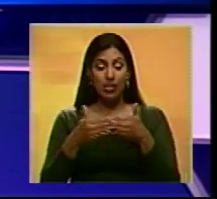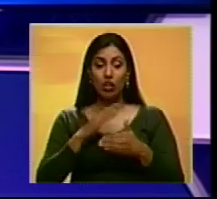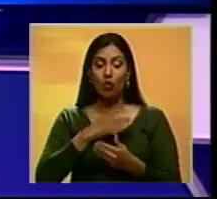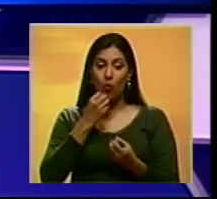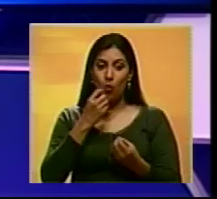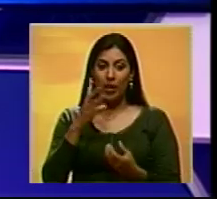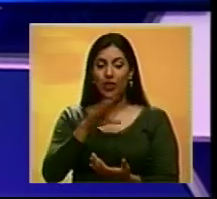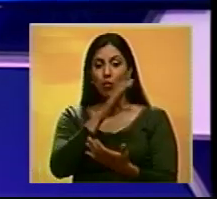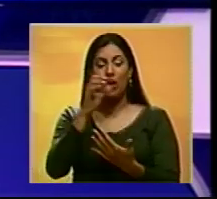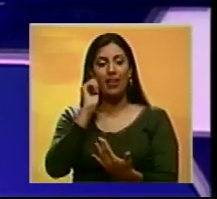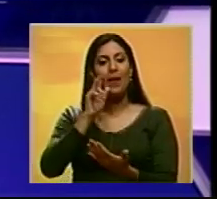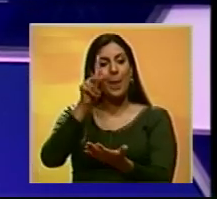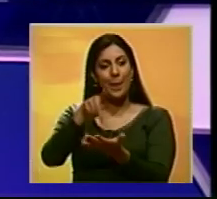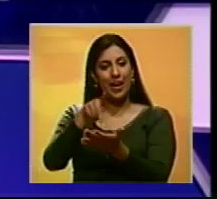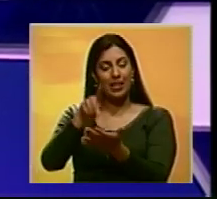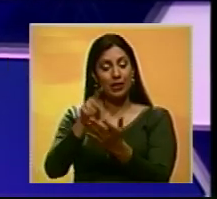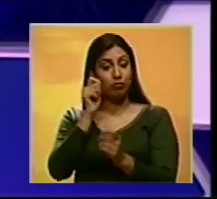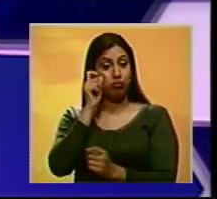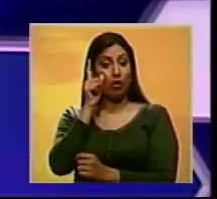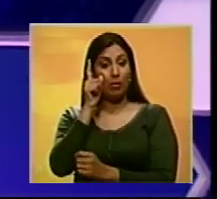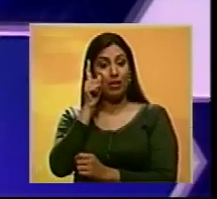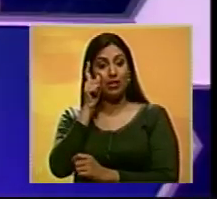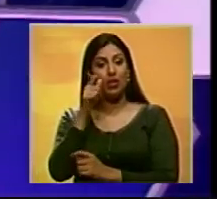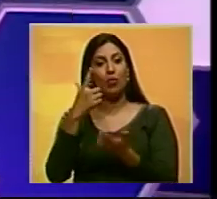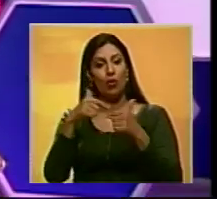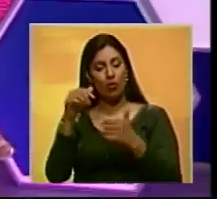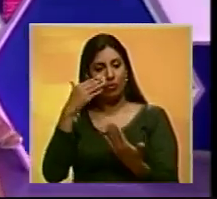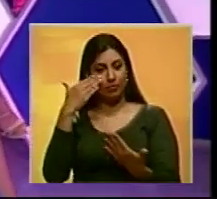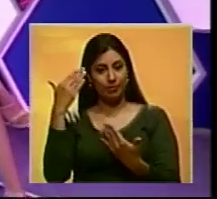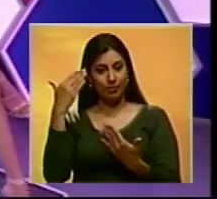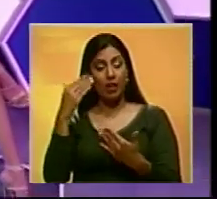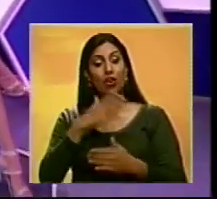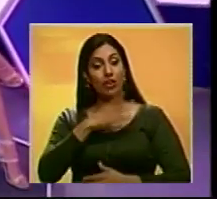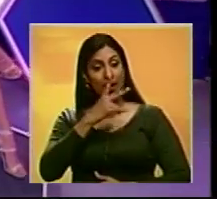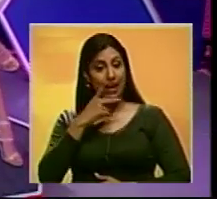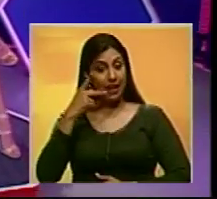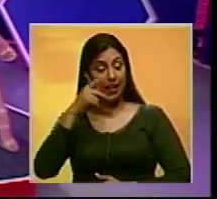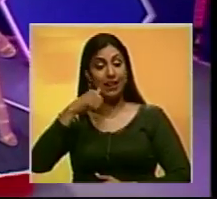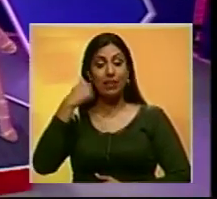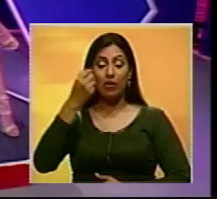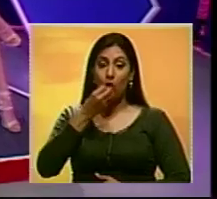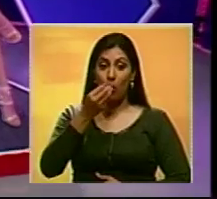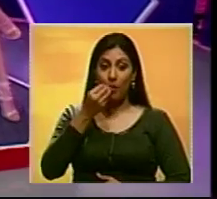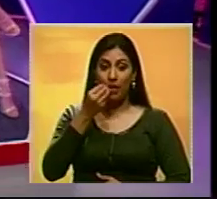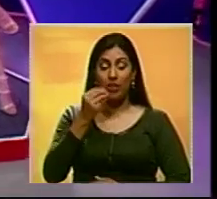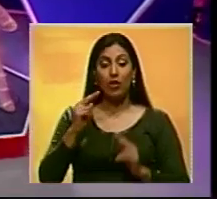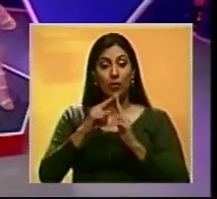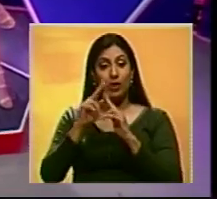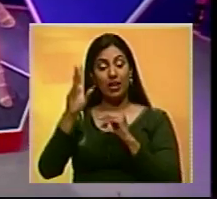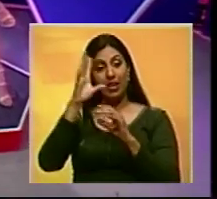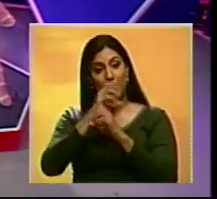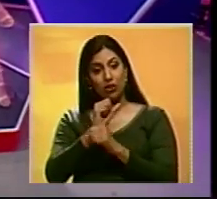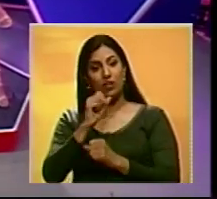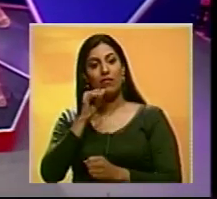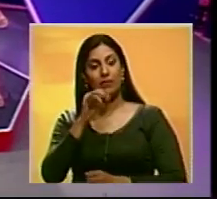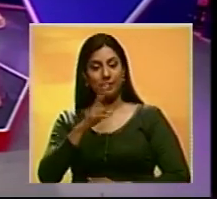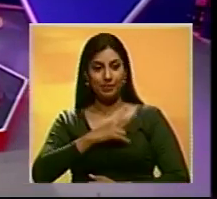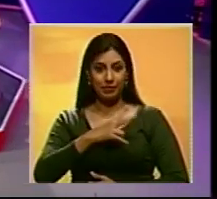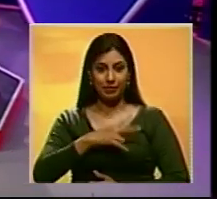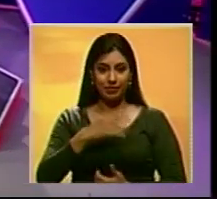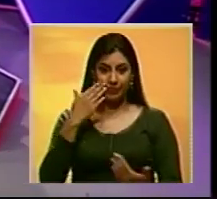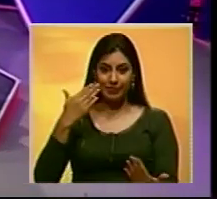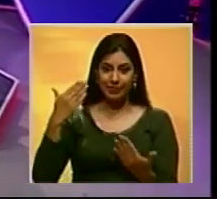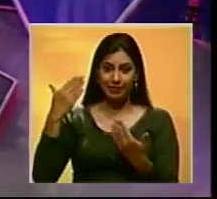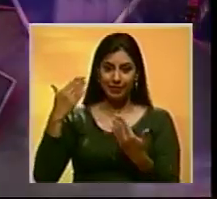dejar con Beyoncé y su participación sorpresa en los Country Music Awards. Soy Carolis Cuadros, les deseo buen apetito y los espero en la emisión estelar de su